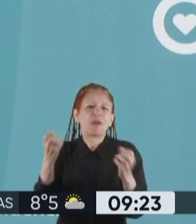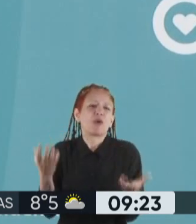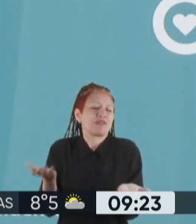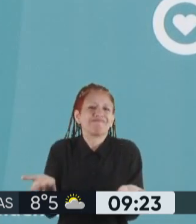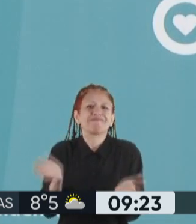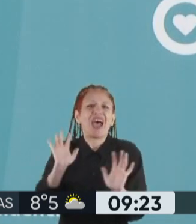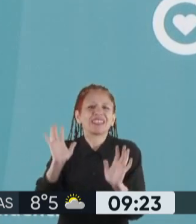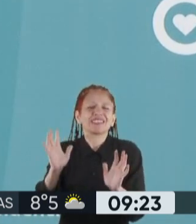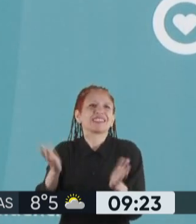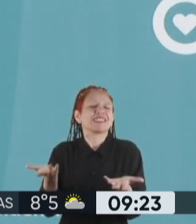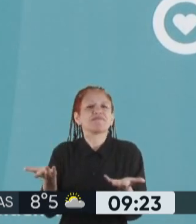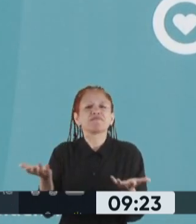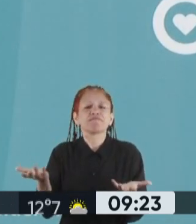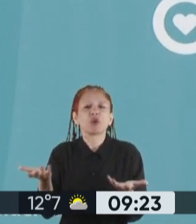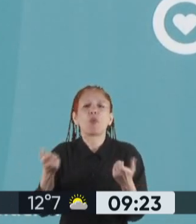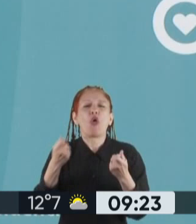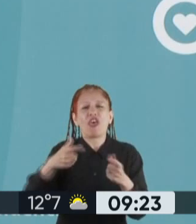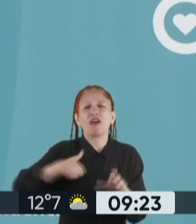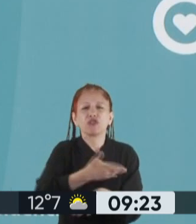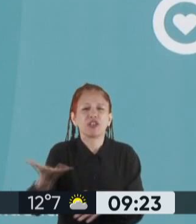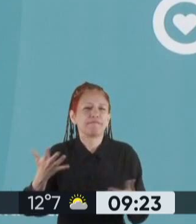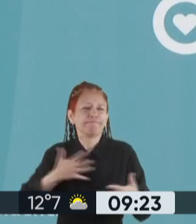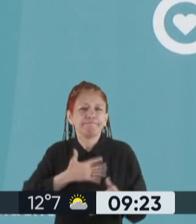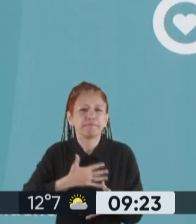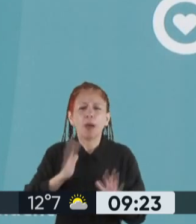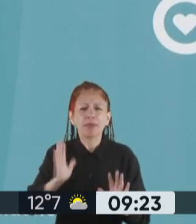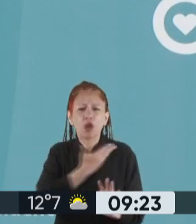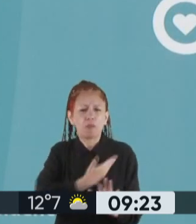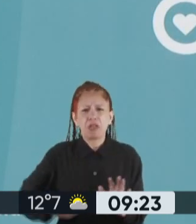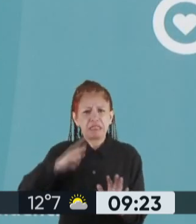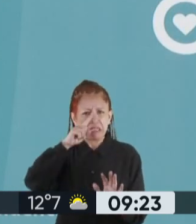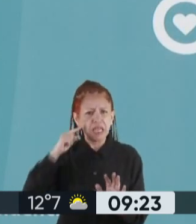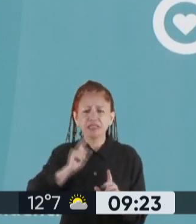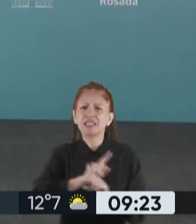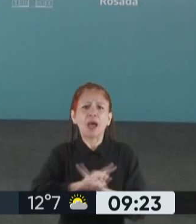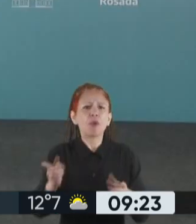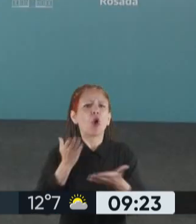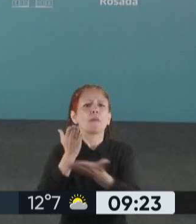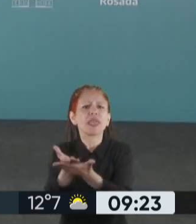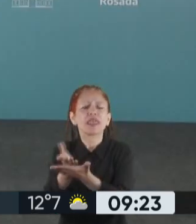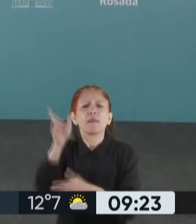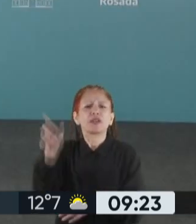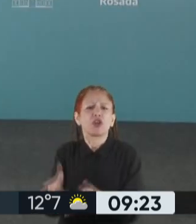popular y comunitario, muy importante para todos nosotros. No tiene pensado pedir ninguna renuncia. Muchas gracias.